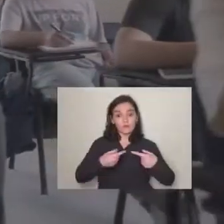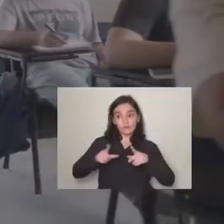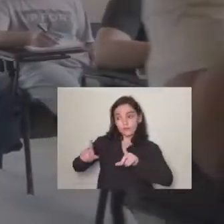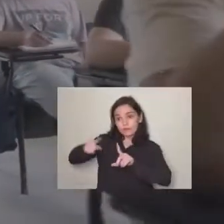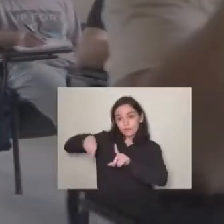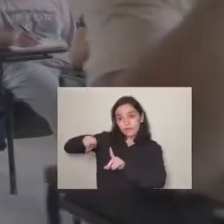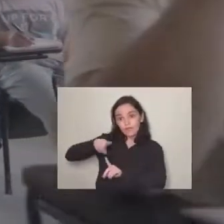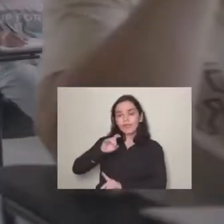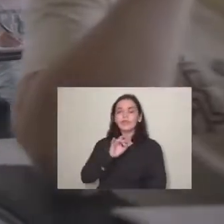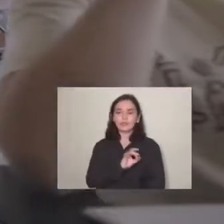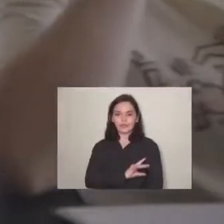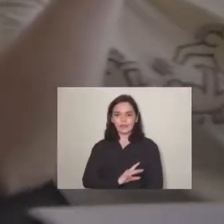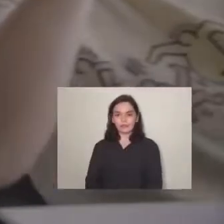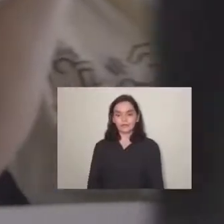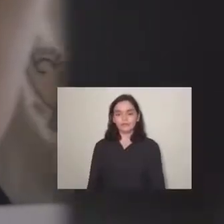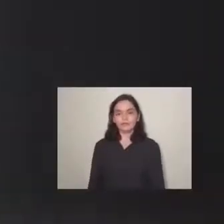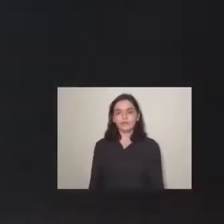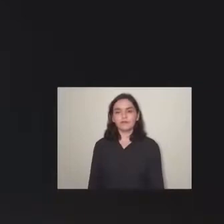Esto es Chile.